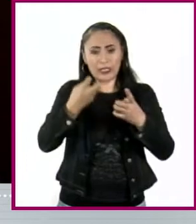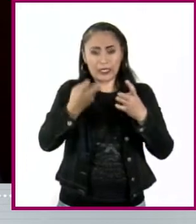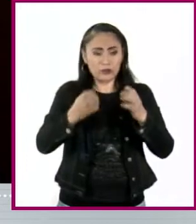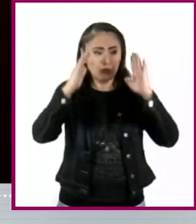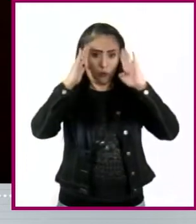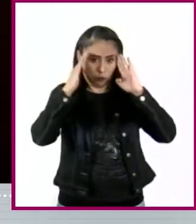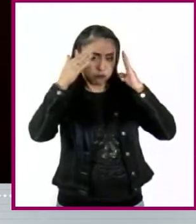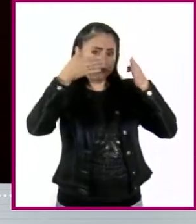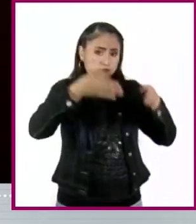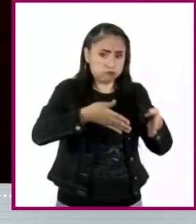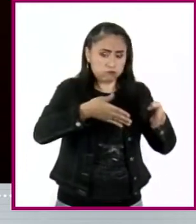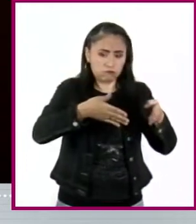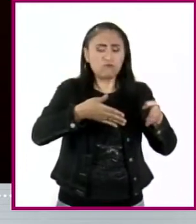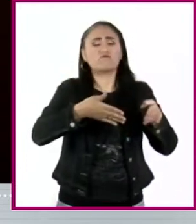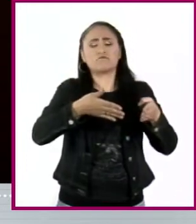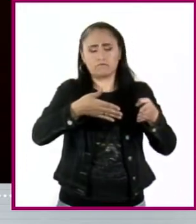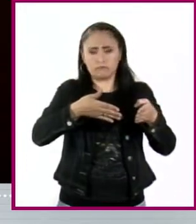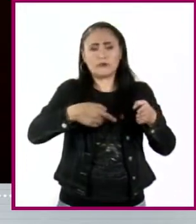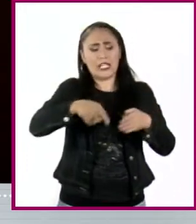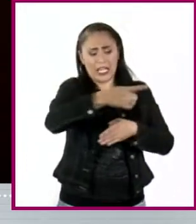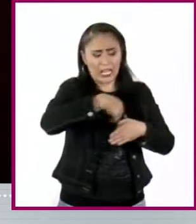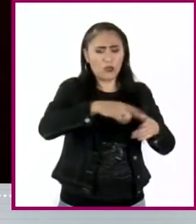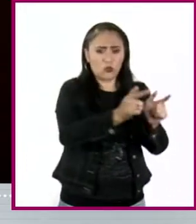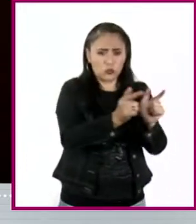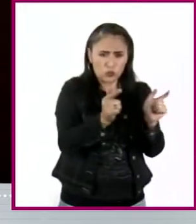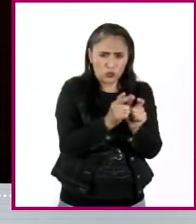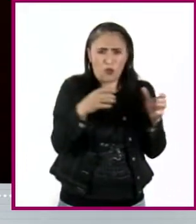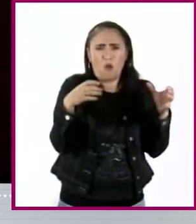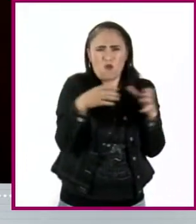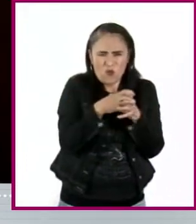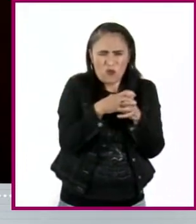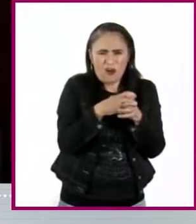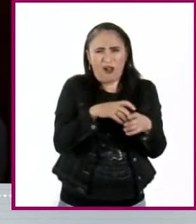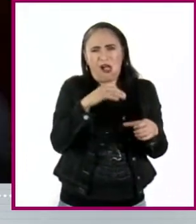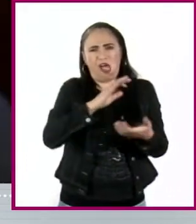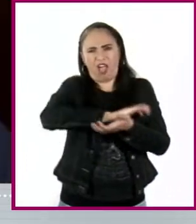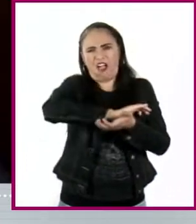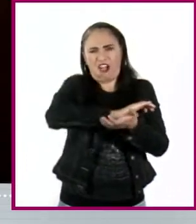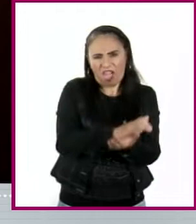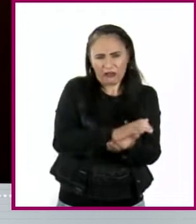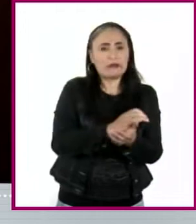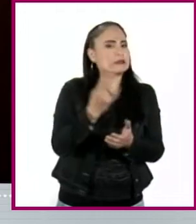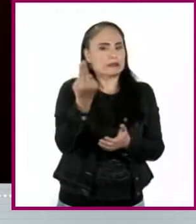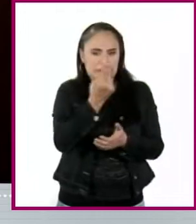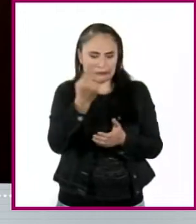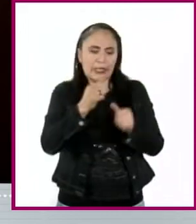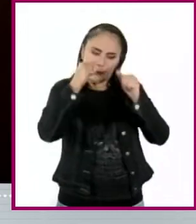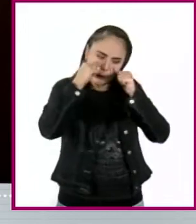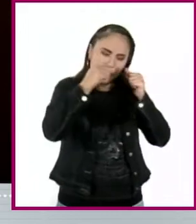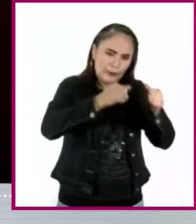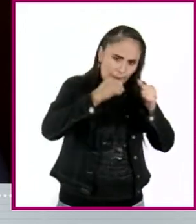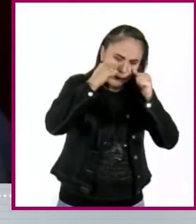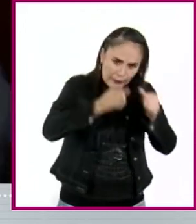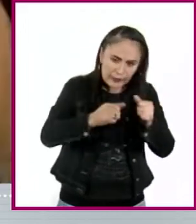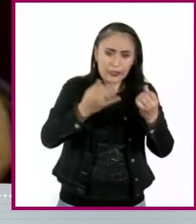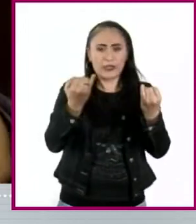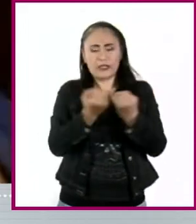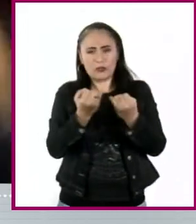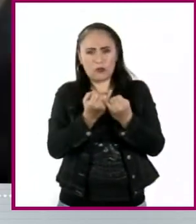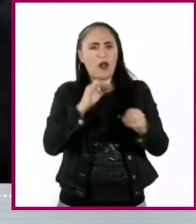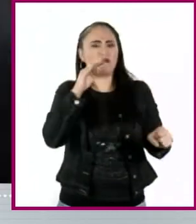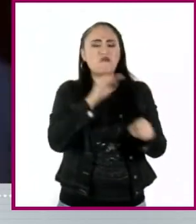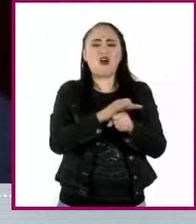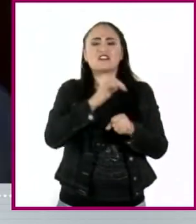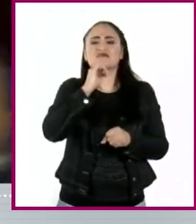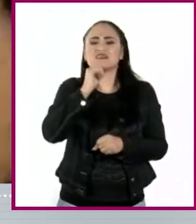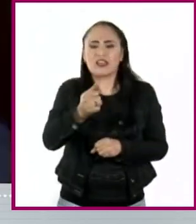enfoque en donde se consideren a los grupos históricamente discriminados y también las situaciones de vulnerabilidad que en los hechos